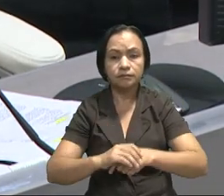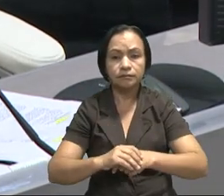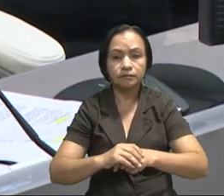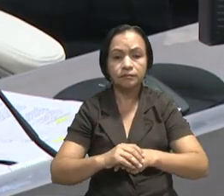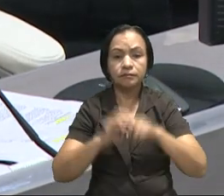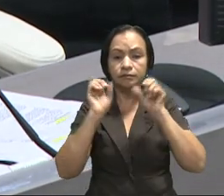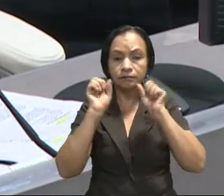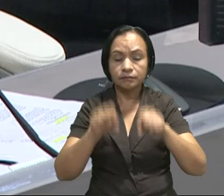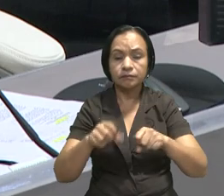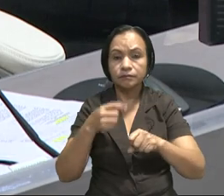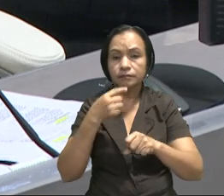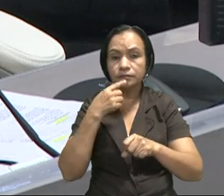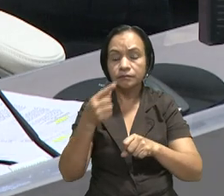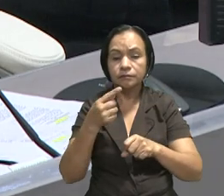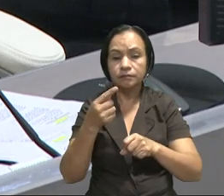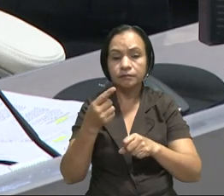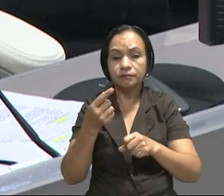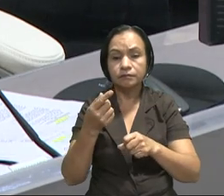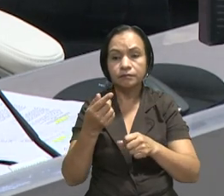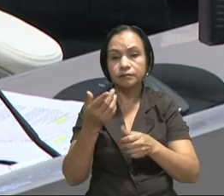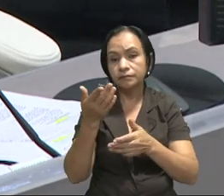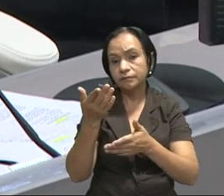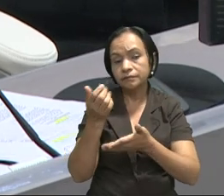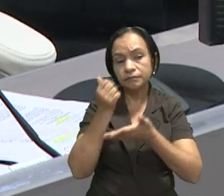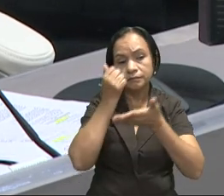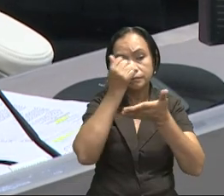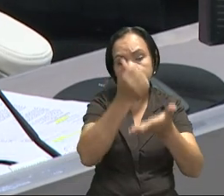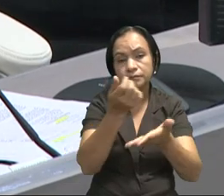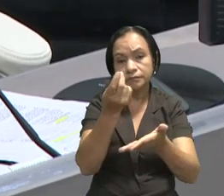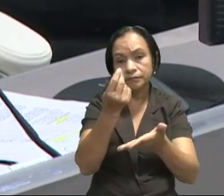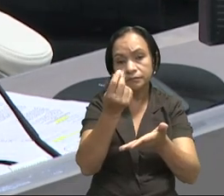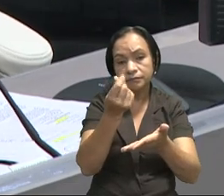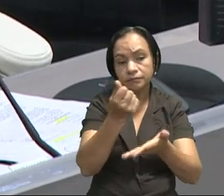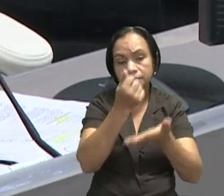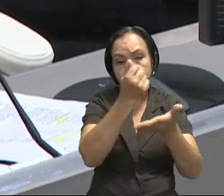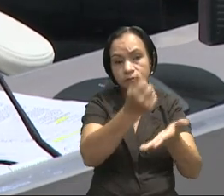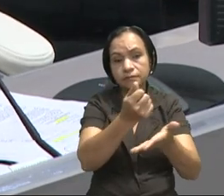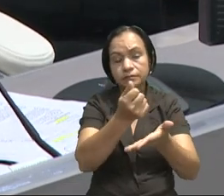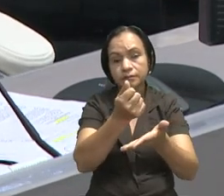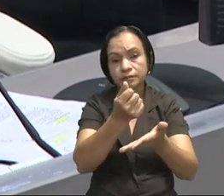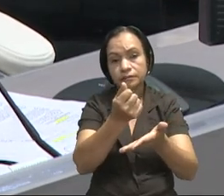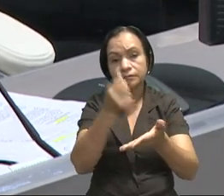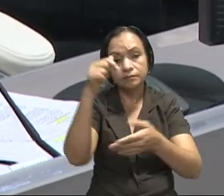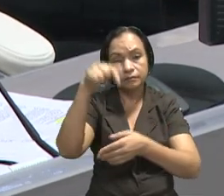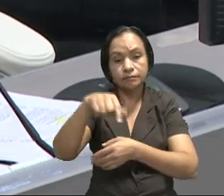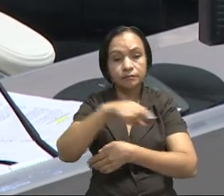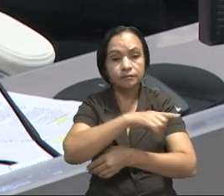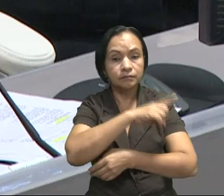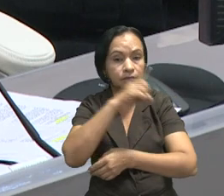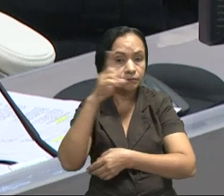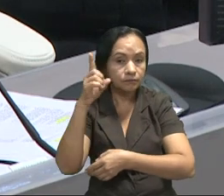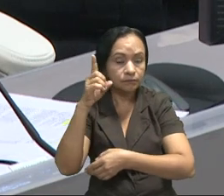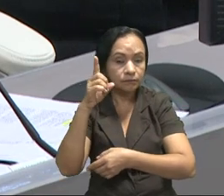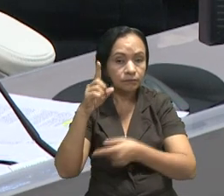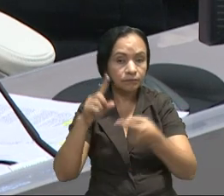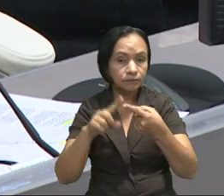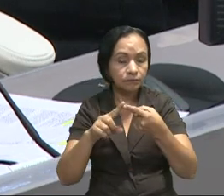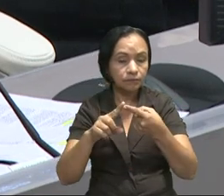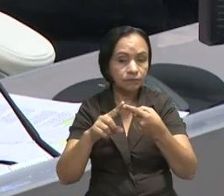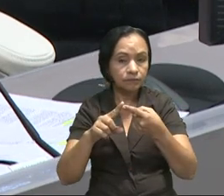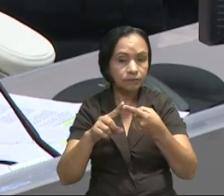para que se les dé el beneficio de pensión de gracia. Y al día de hoy no es la